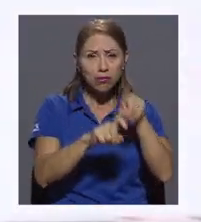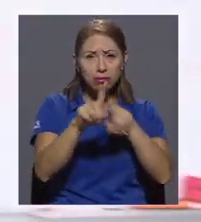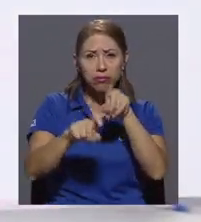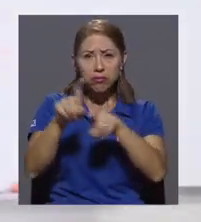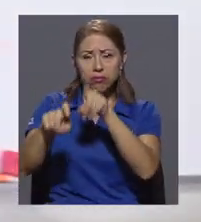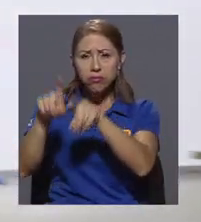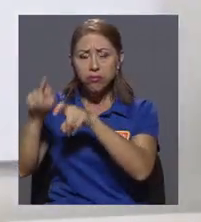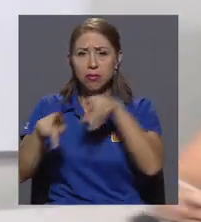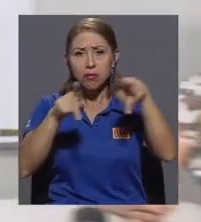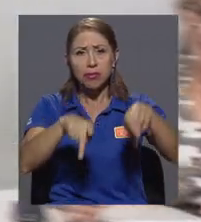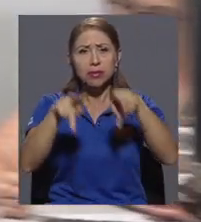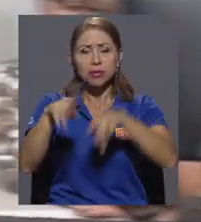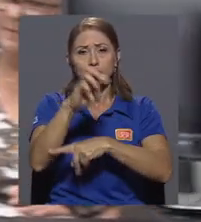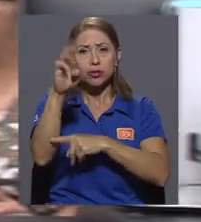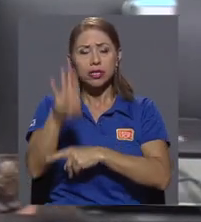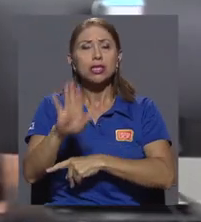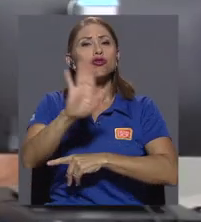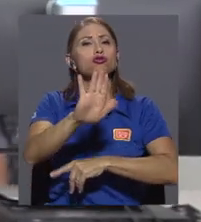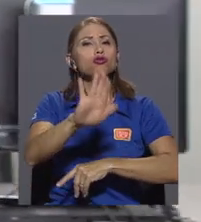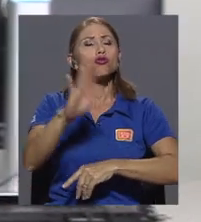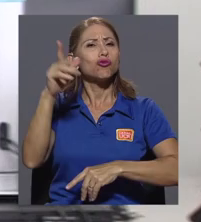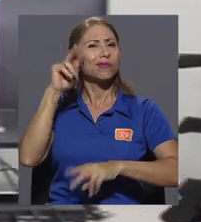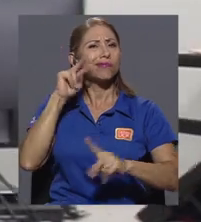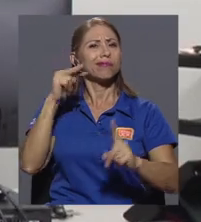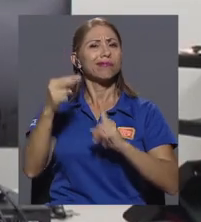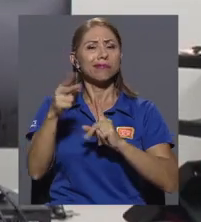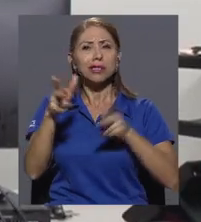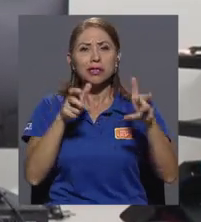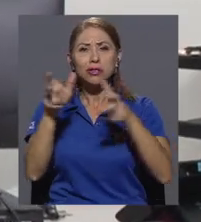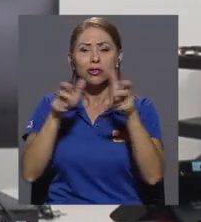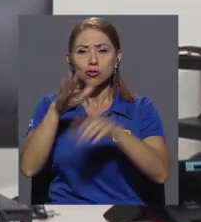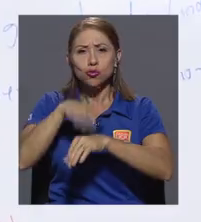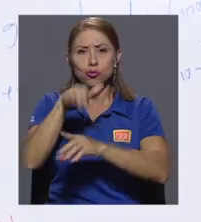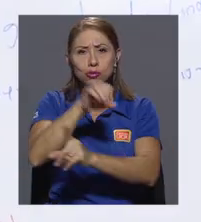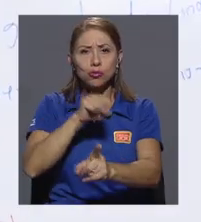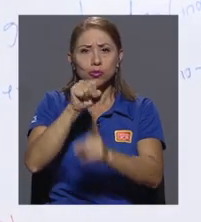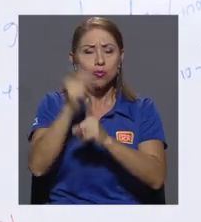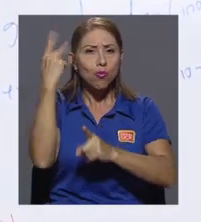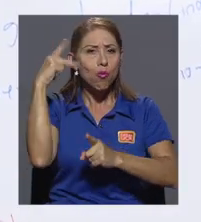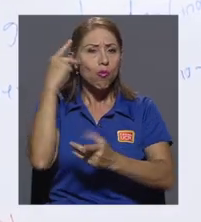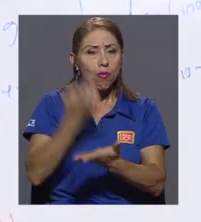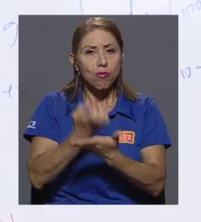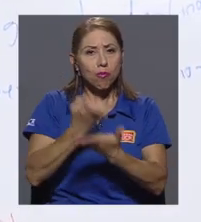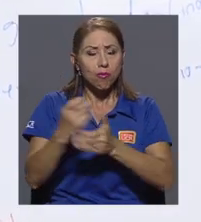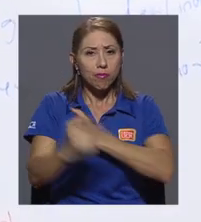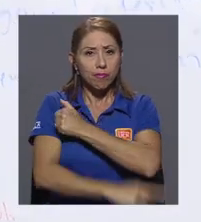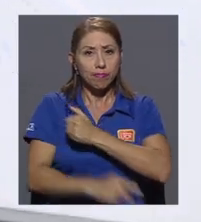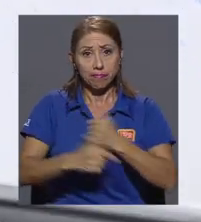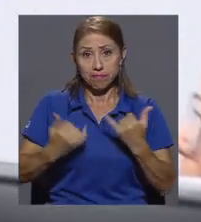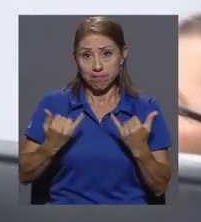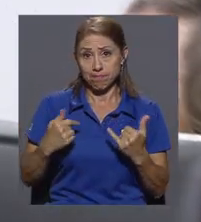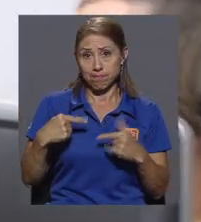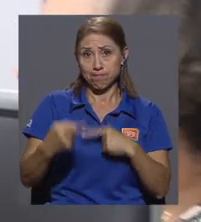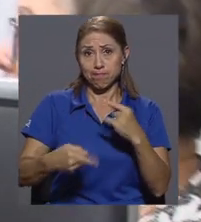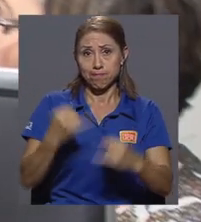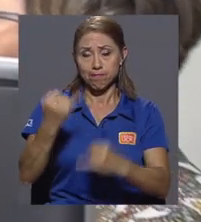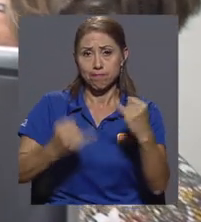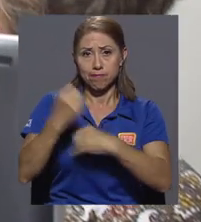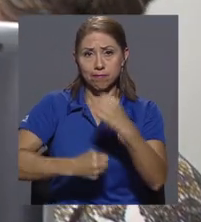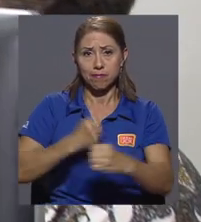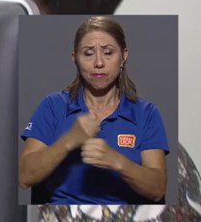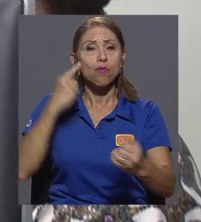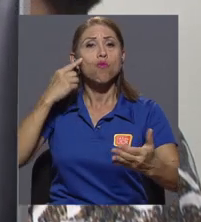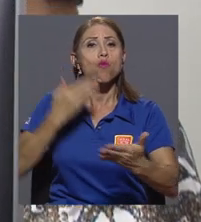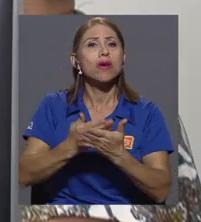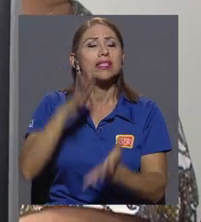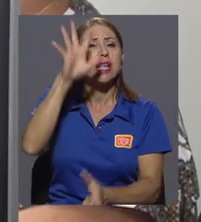población costarricense sobre sus percepciones ante la situación política y económica del país para este fin de año. La muestra fue de